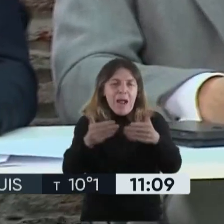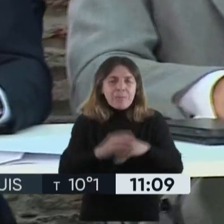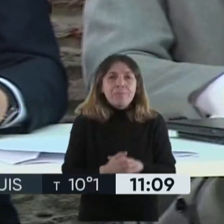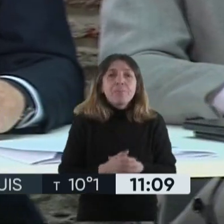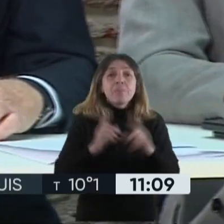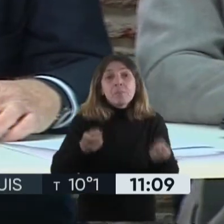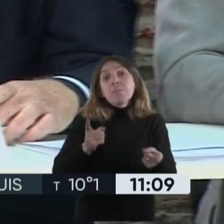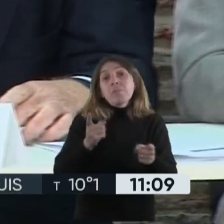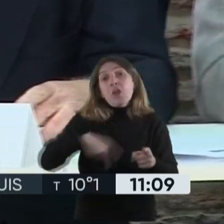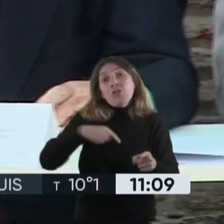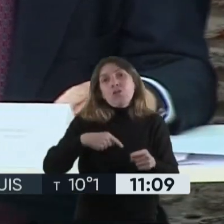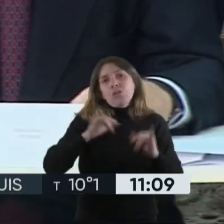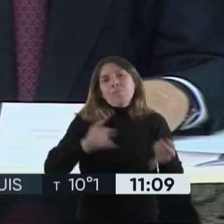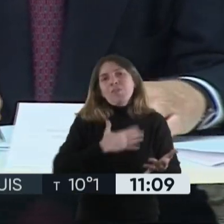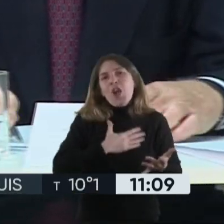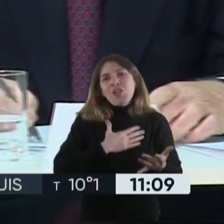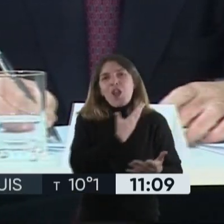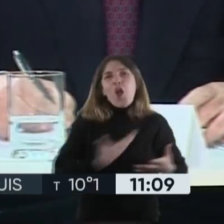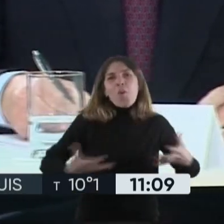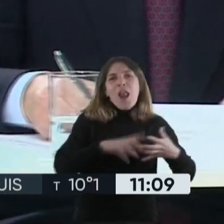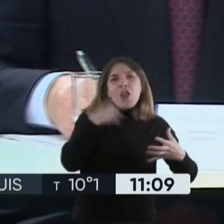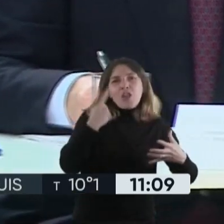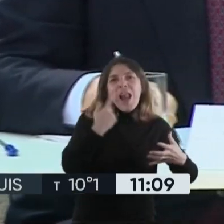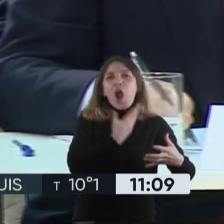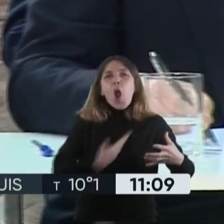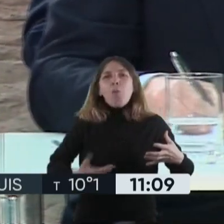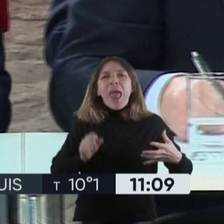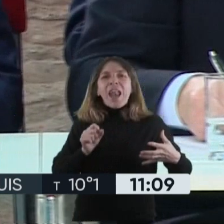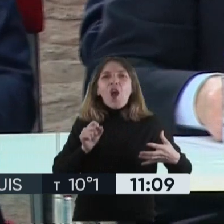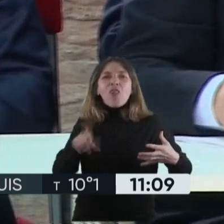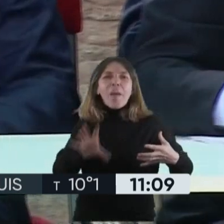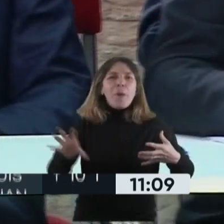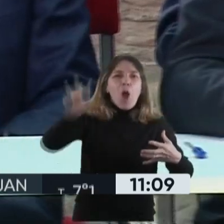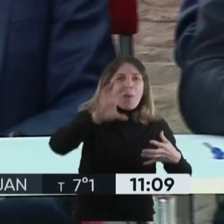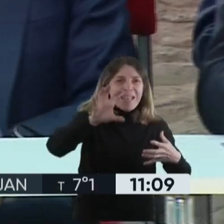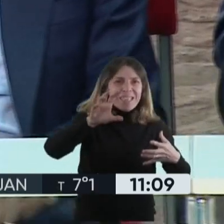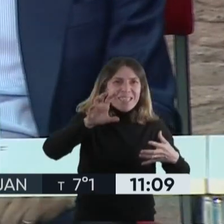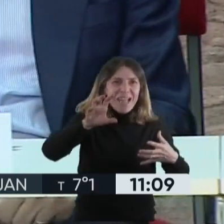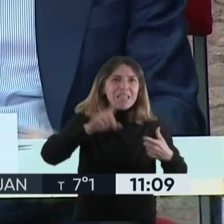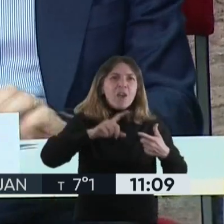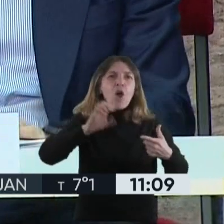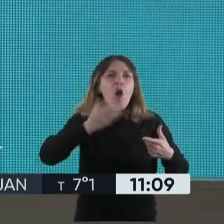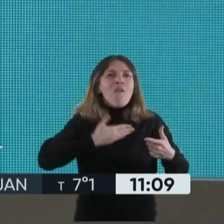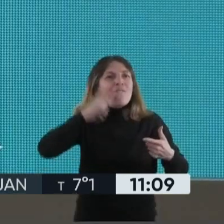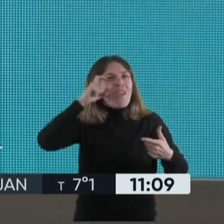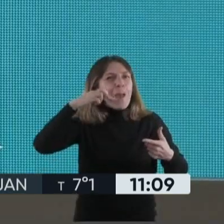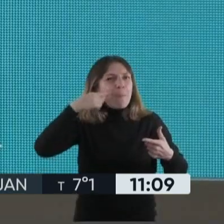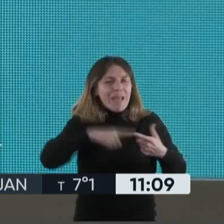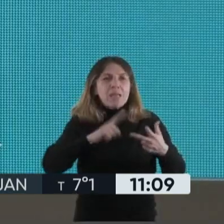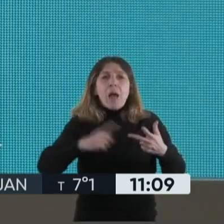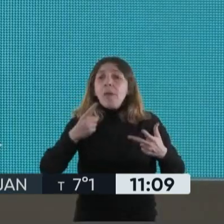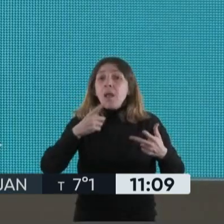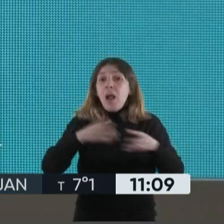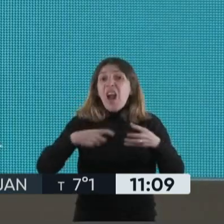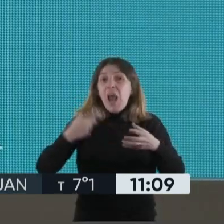Celebramos este encuentro entre gobierno nacional, gobiernos de las provincias del OFEPI, representantes